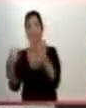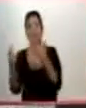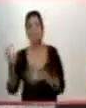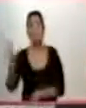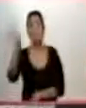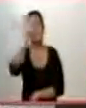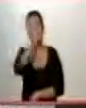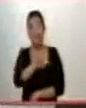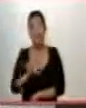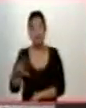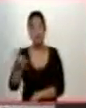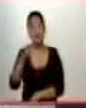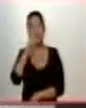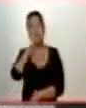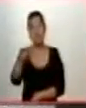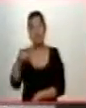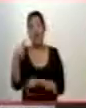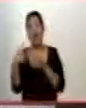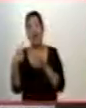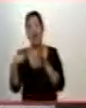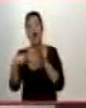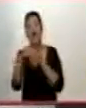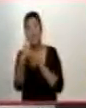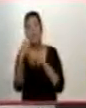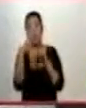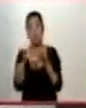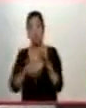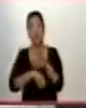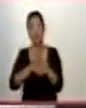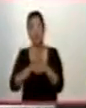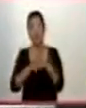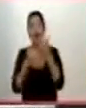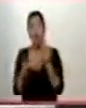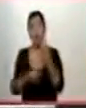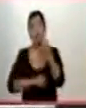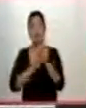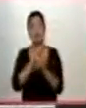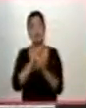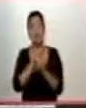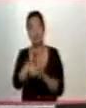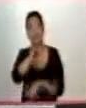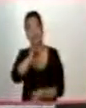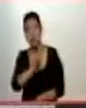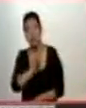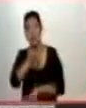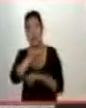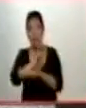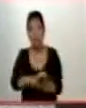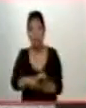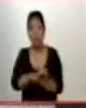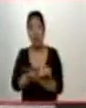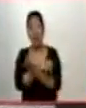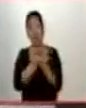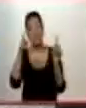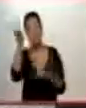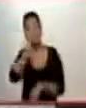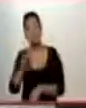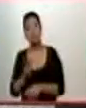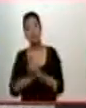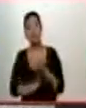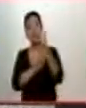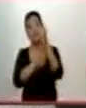países hermanos del Caribe, y ahora agrega 12 mantienen todavía en pleno siglo XXI condición de coloniaje. Venezuela es líder,